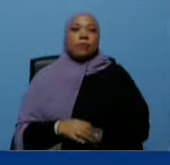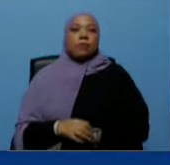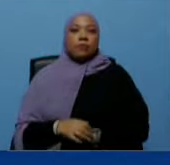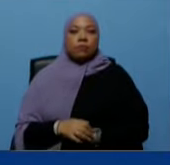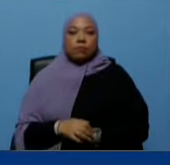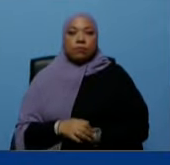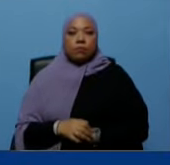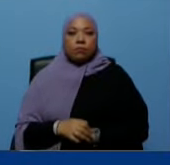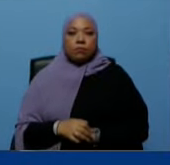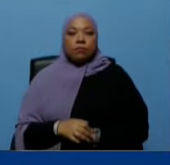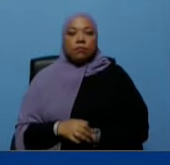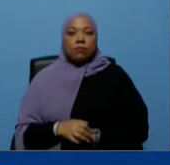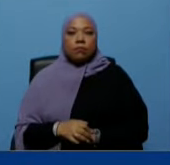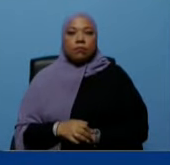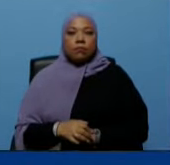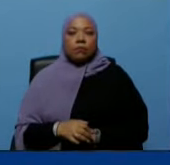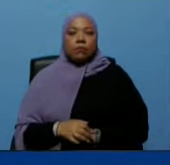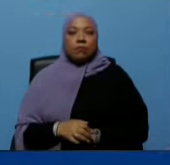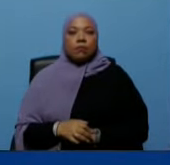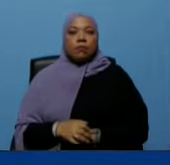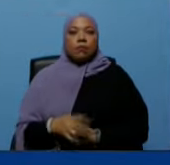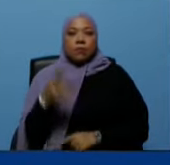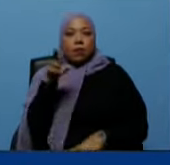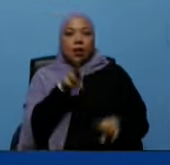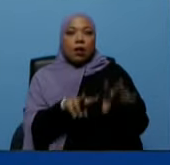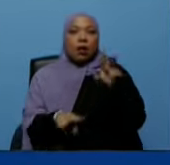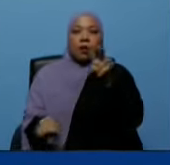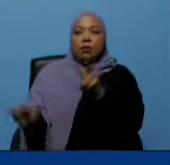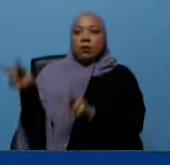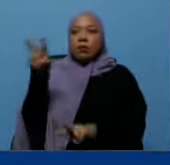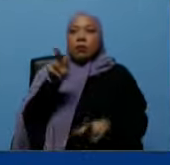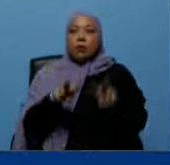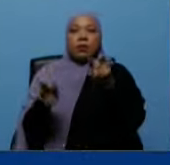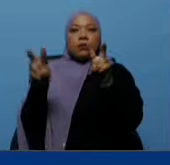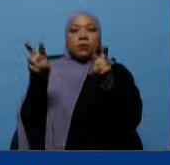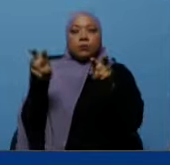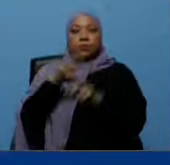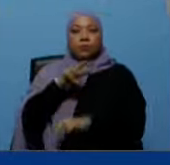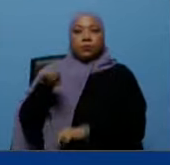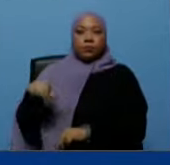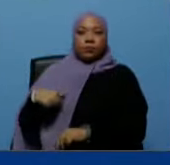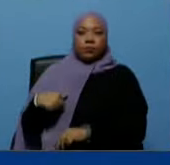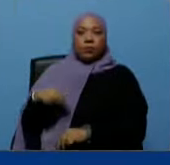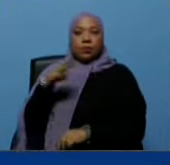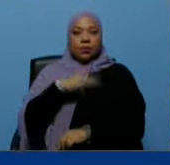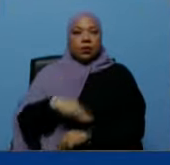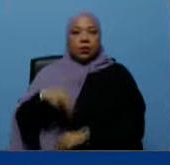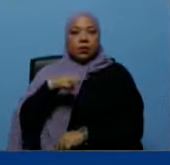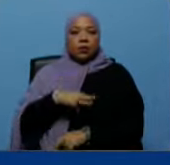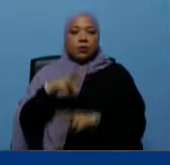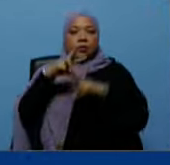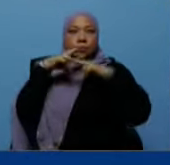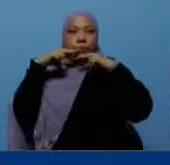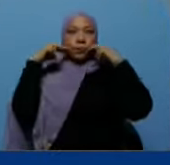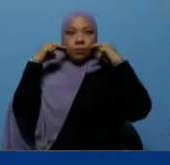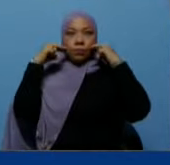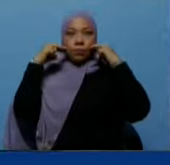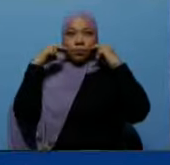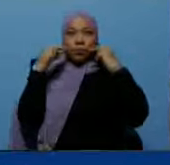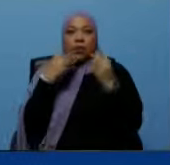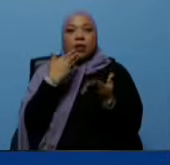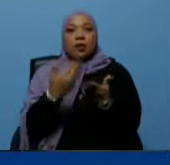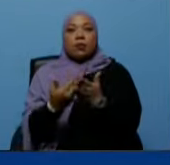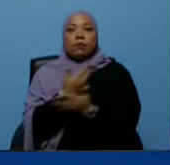a llevar al recorrido de nuestra Misión Sonrisa. Le vamos a dar las